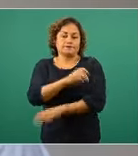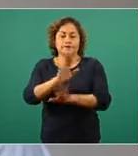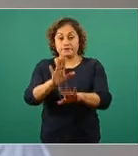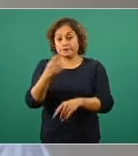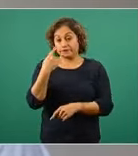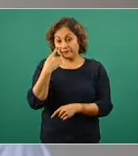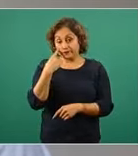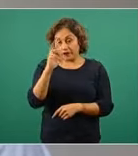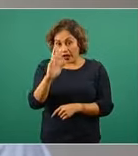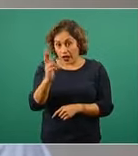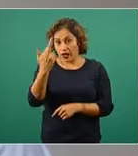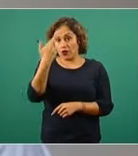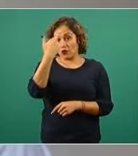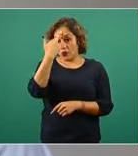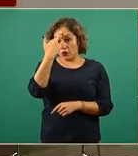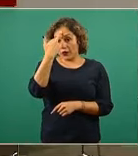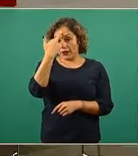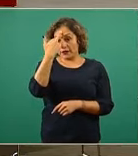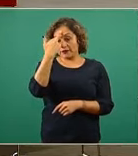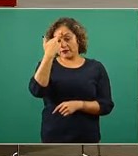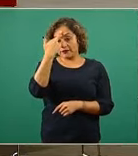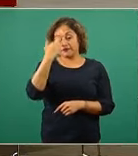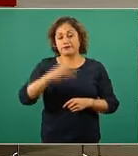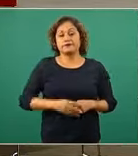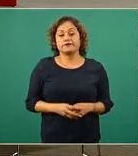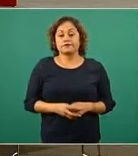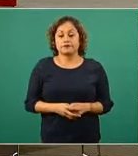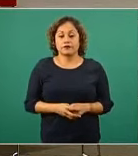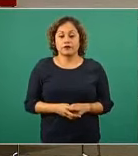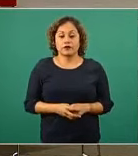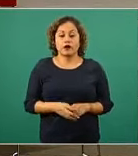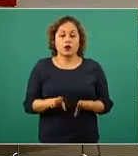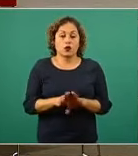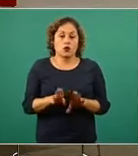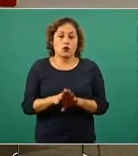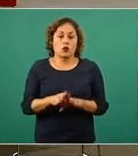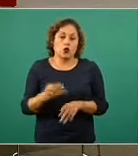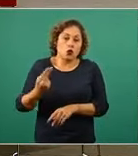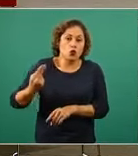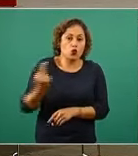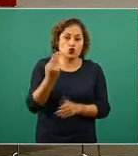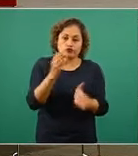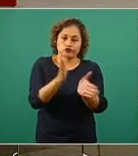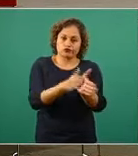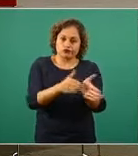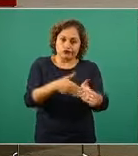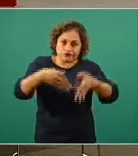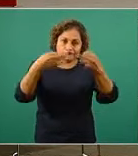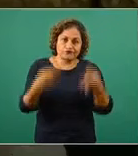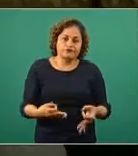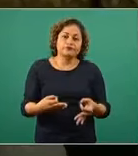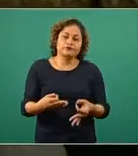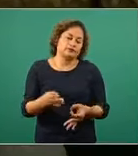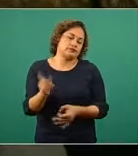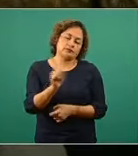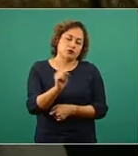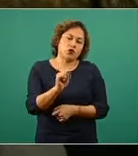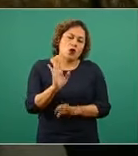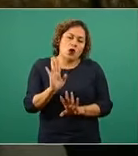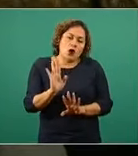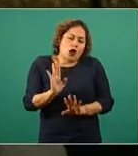no es el pedir en un momento determinado un documento de identificación. Es solamente para